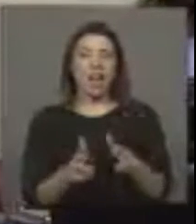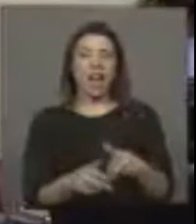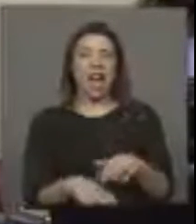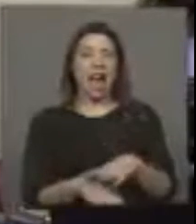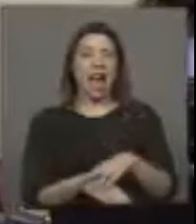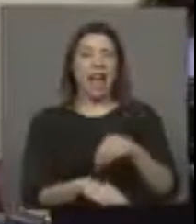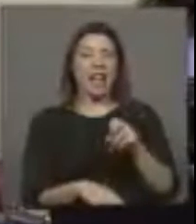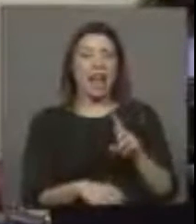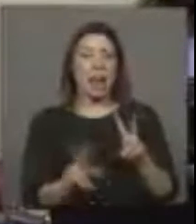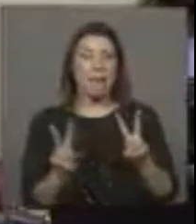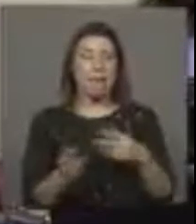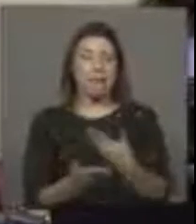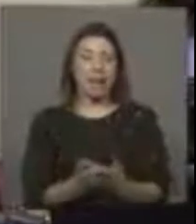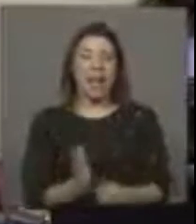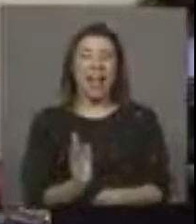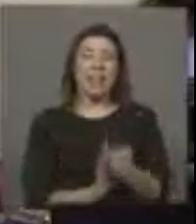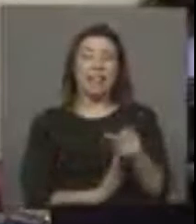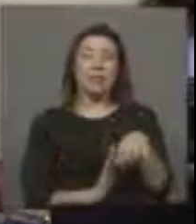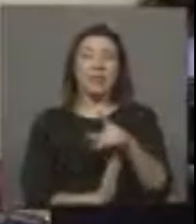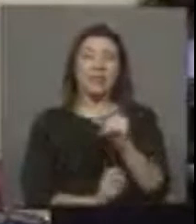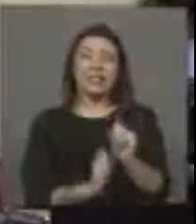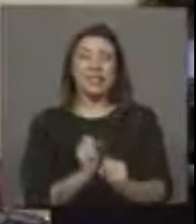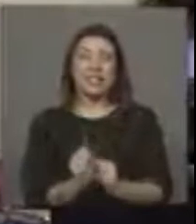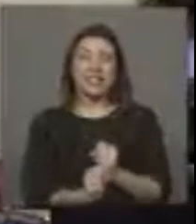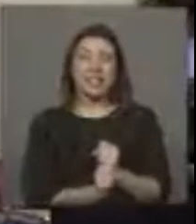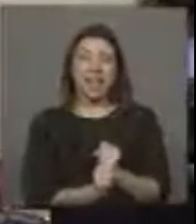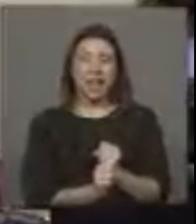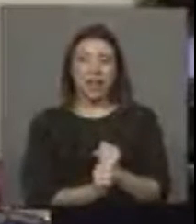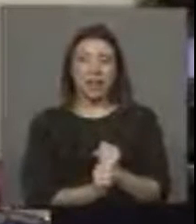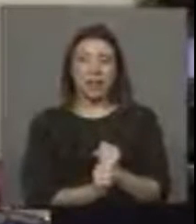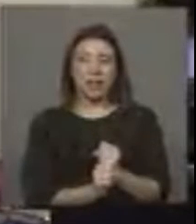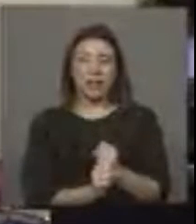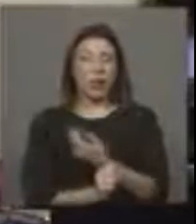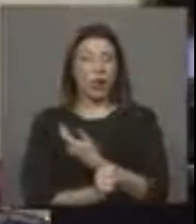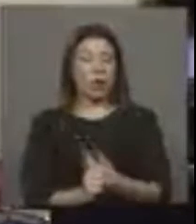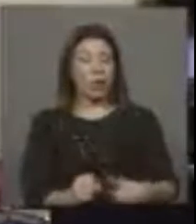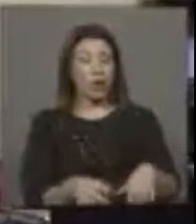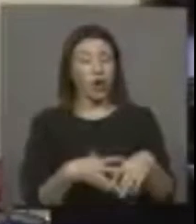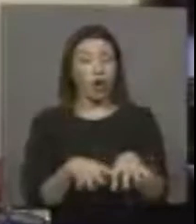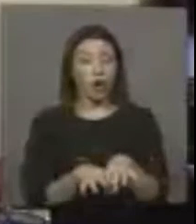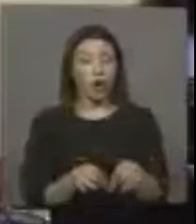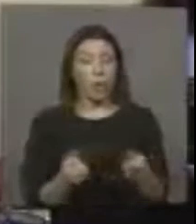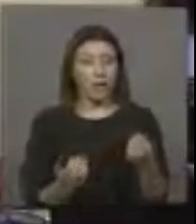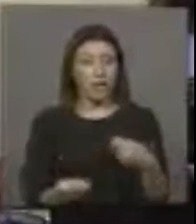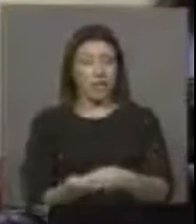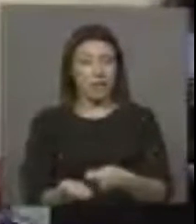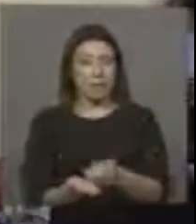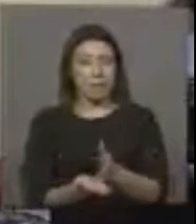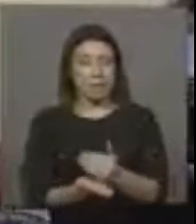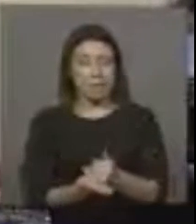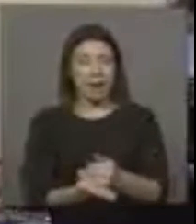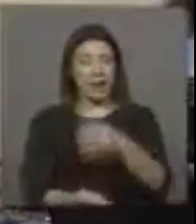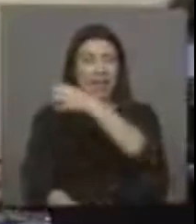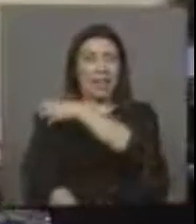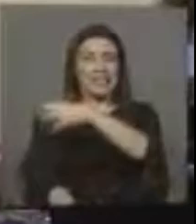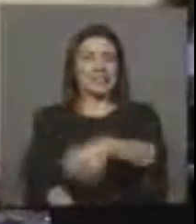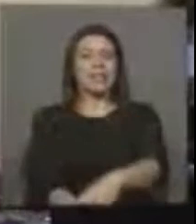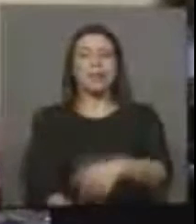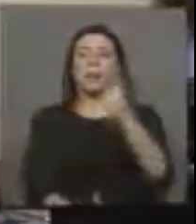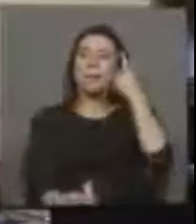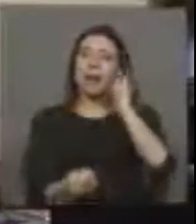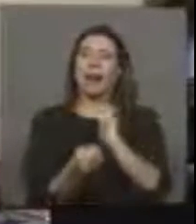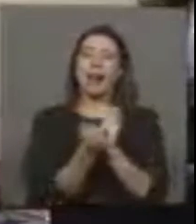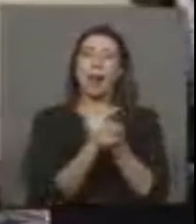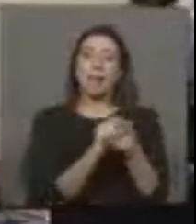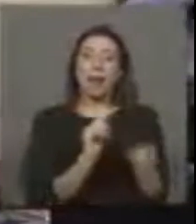Paz, un edificio que tiene más de 100 años, un edificio patrimonial en donde el gobierno se comprometió a invertir en el plan de zonas extremas para